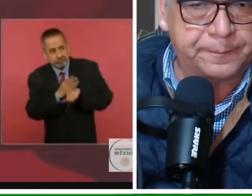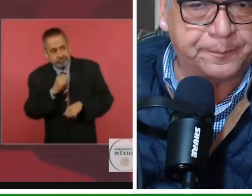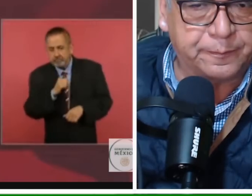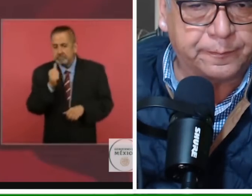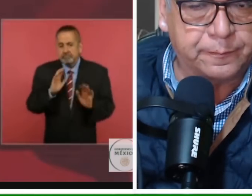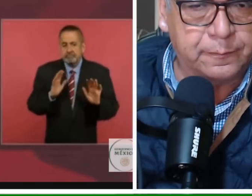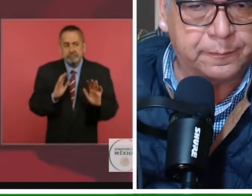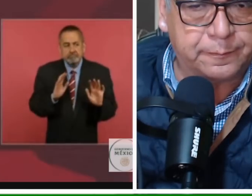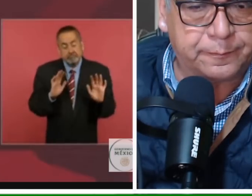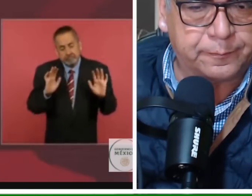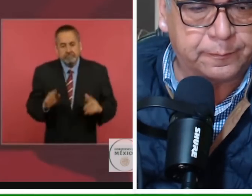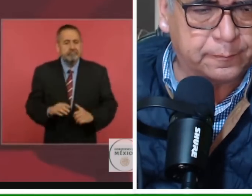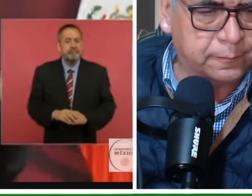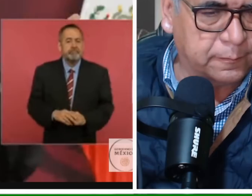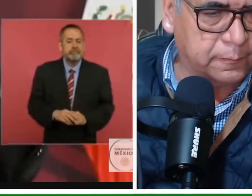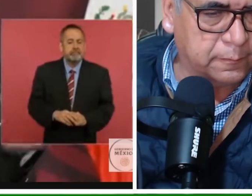porque